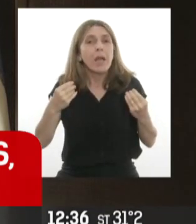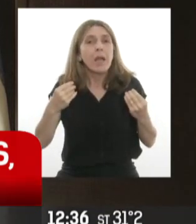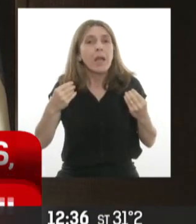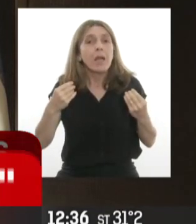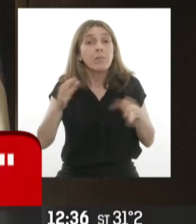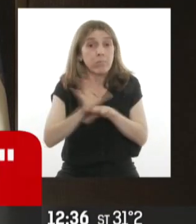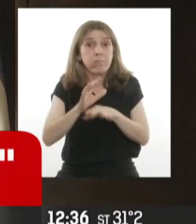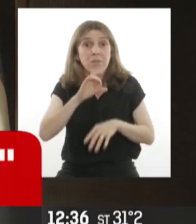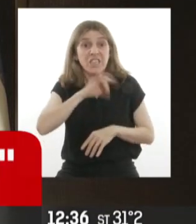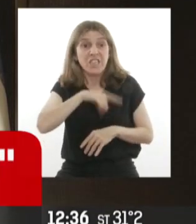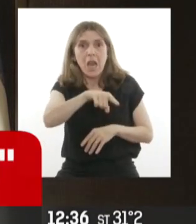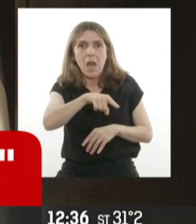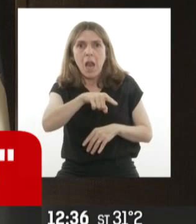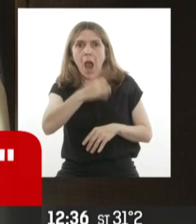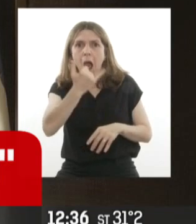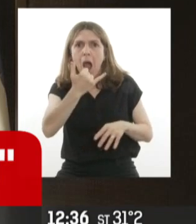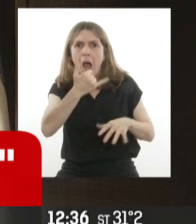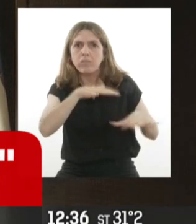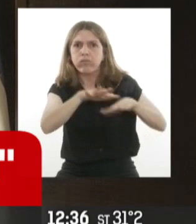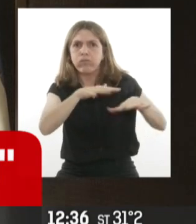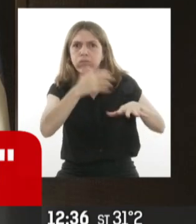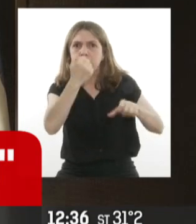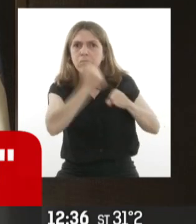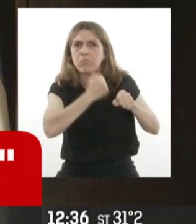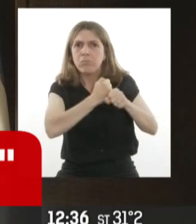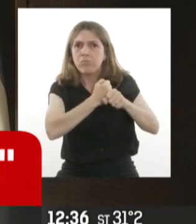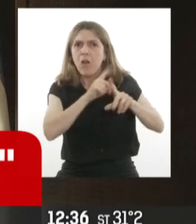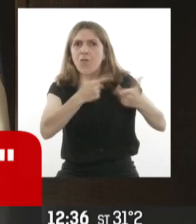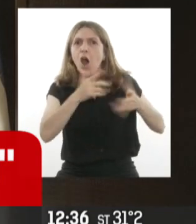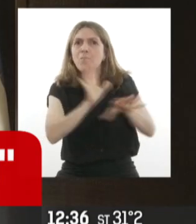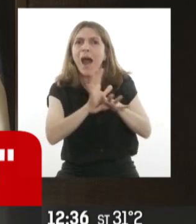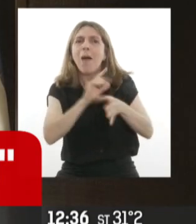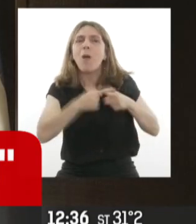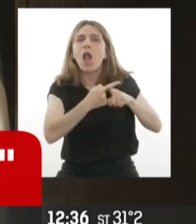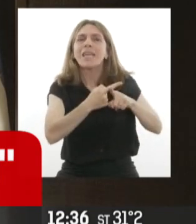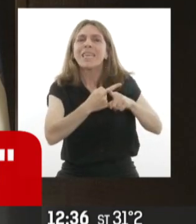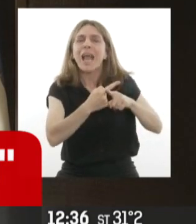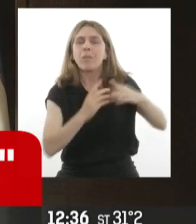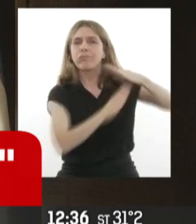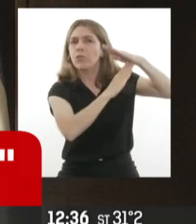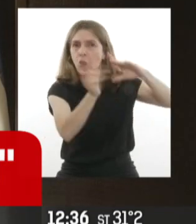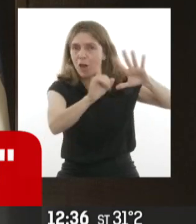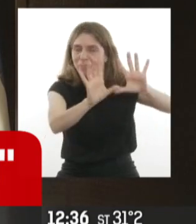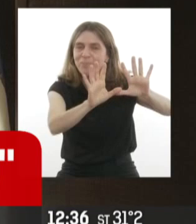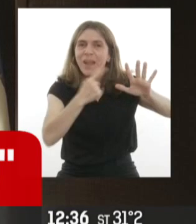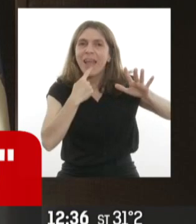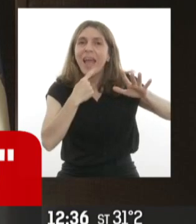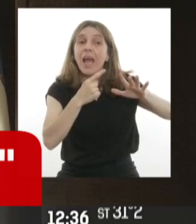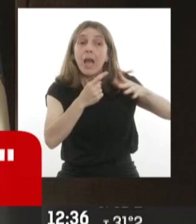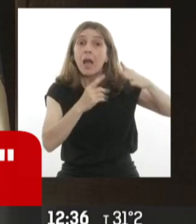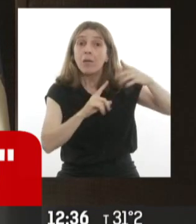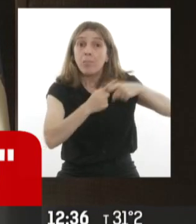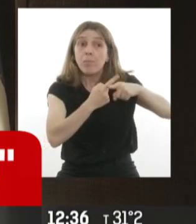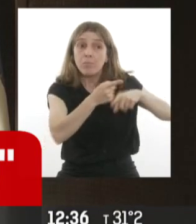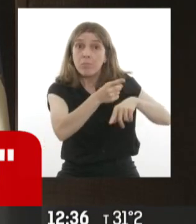es protagonista de la política, simplemente, de la película, perdón, no de la política. Pero Chile está viviendo un